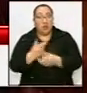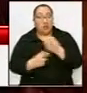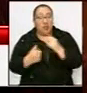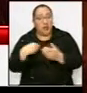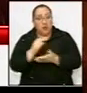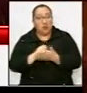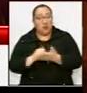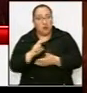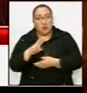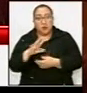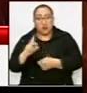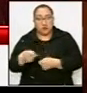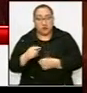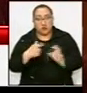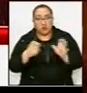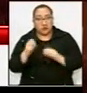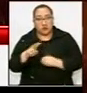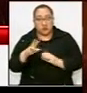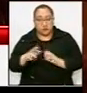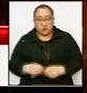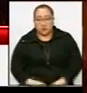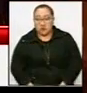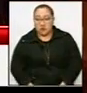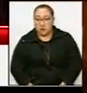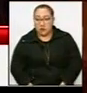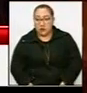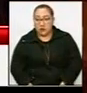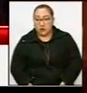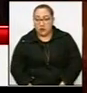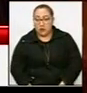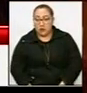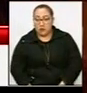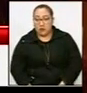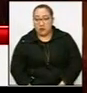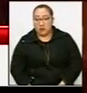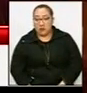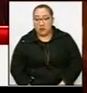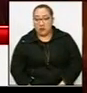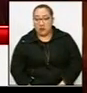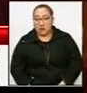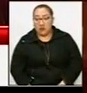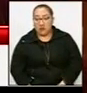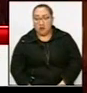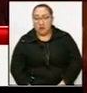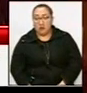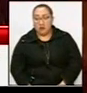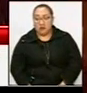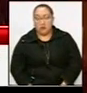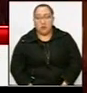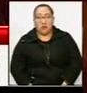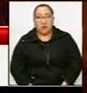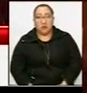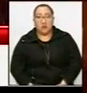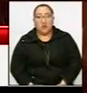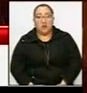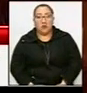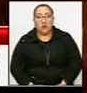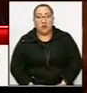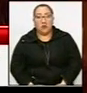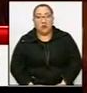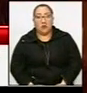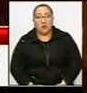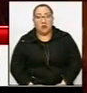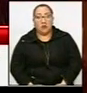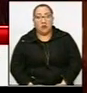anota de 25.726 para el 2016 o 19, casi duplicar y más hasta